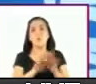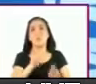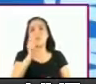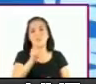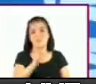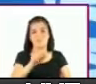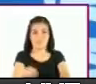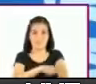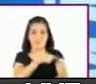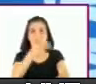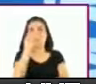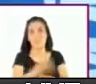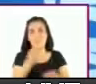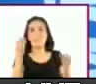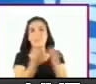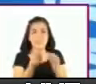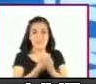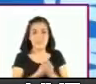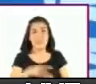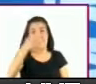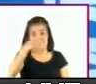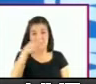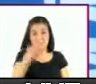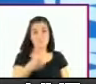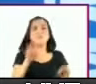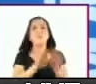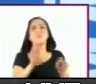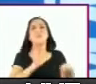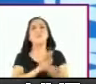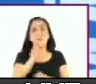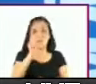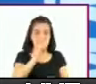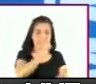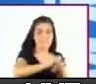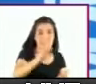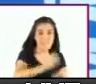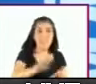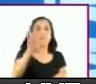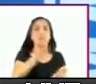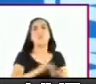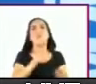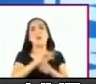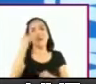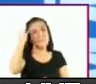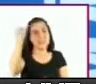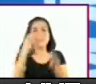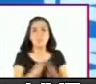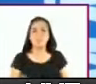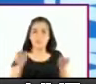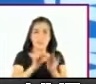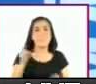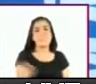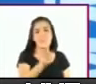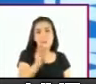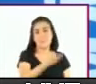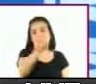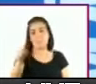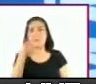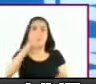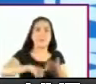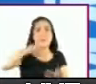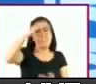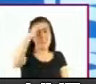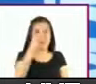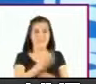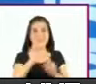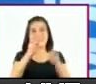lo largo de la sesión. Para ello les recomiendo que lleven un registro de las ideas principales, preguntas y reflexiones que surjan durante